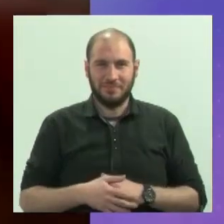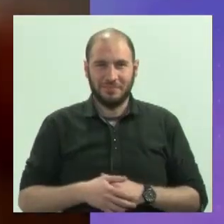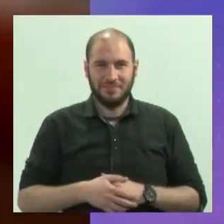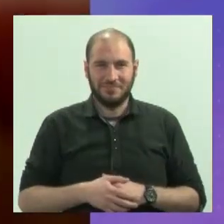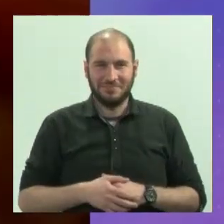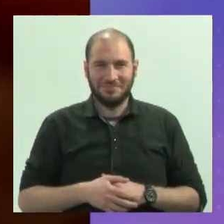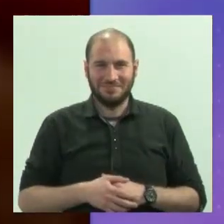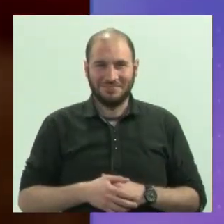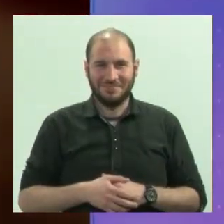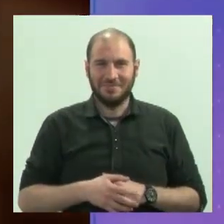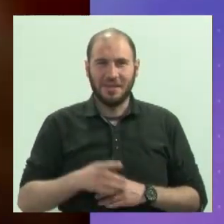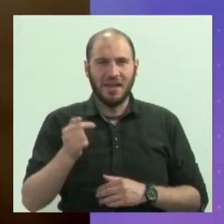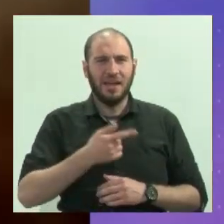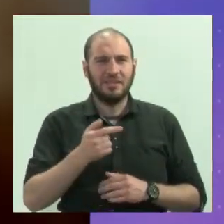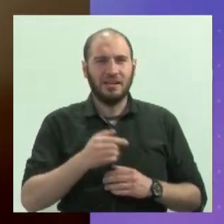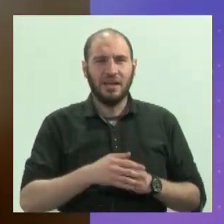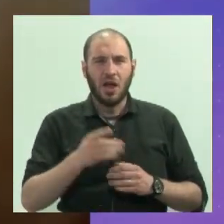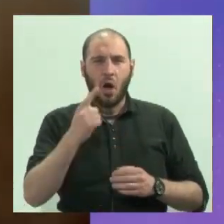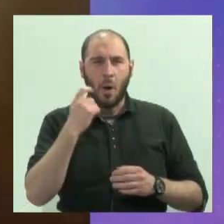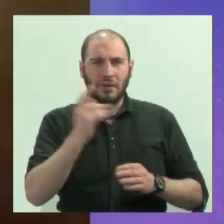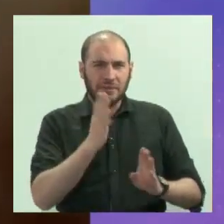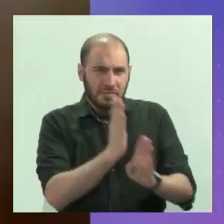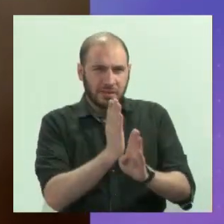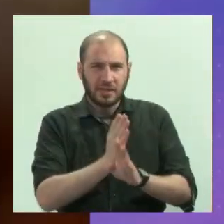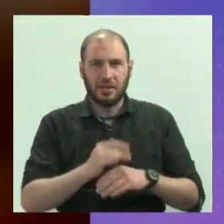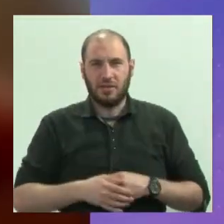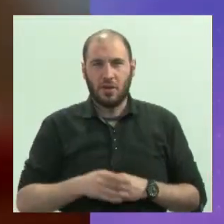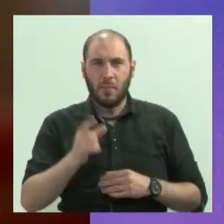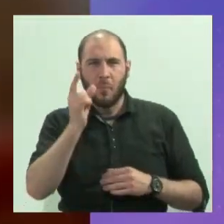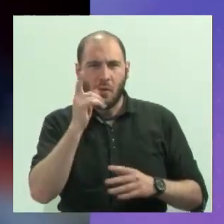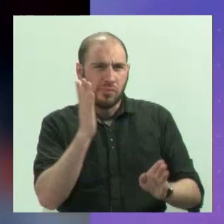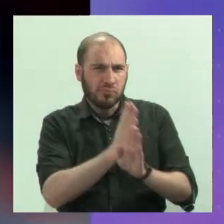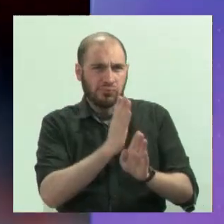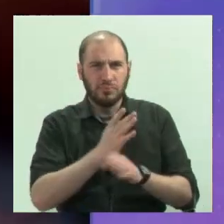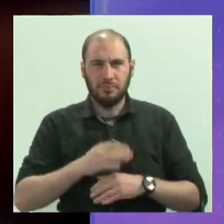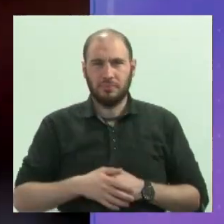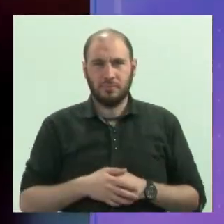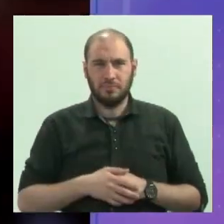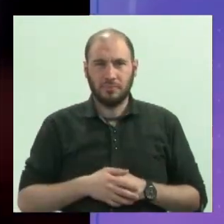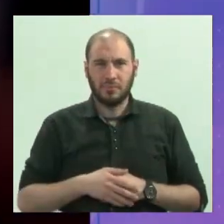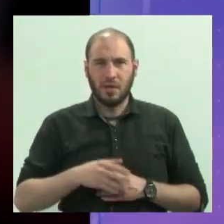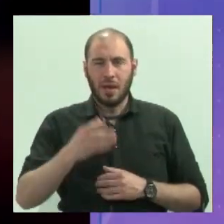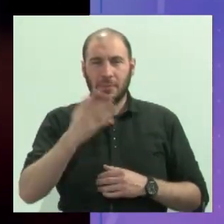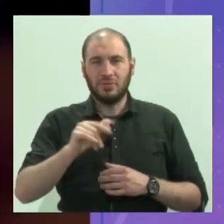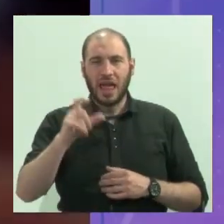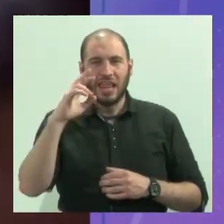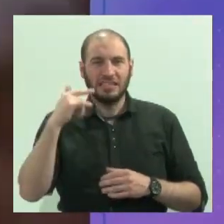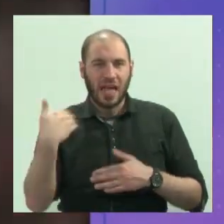Francisco Salinas era perseguido políticamente por los